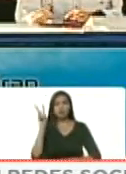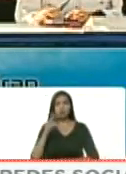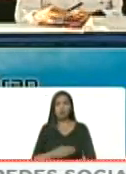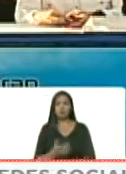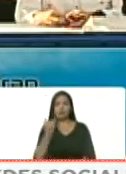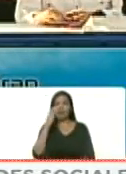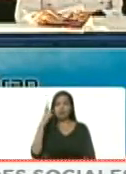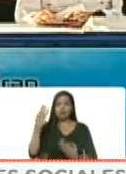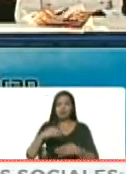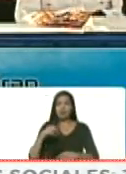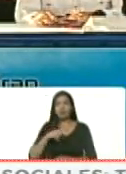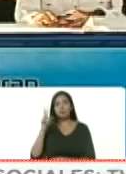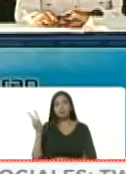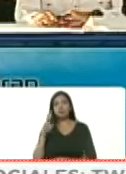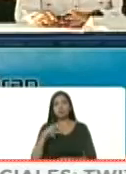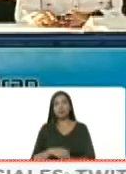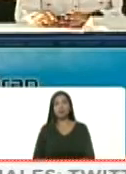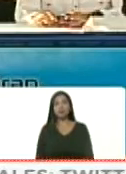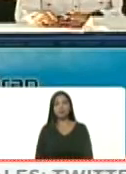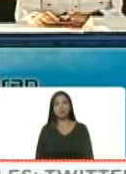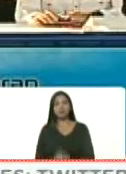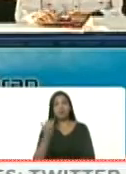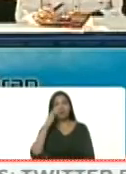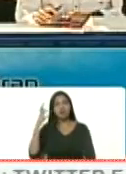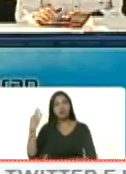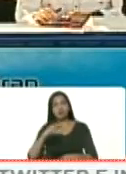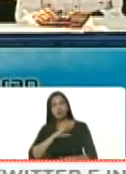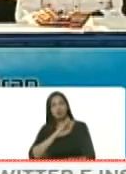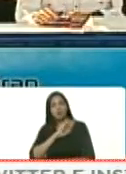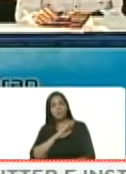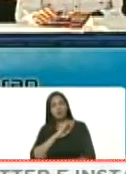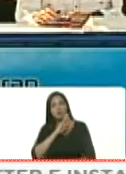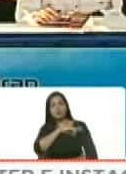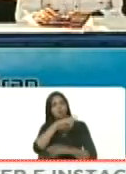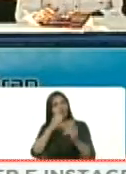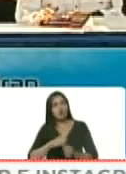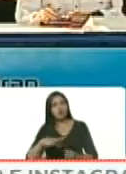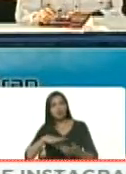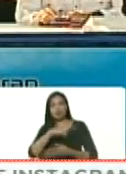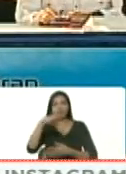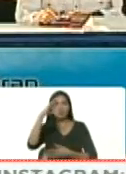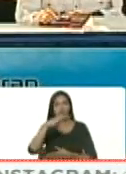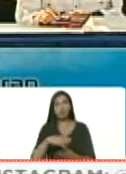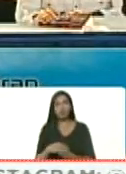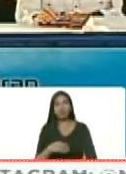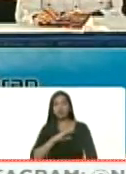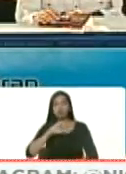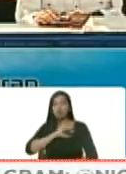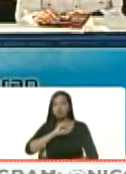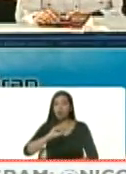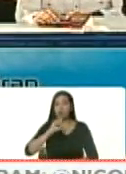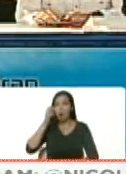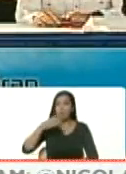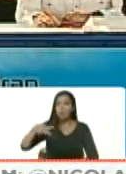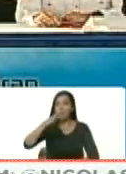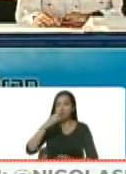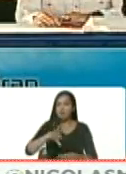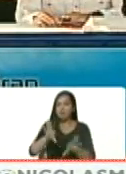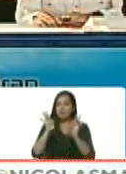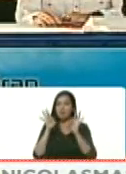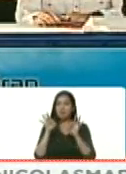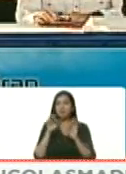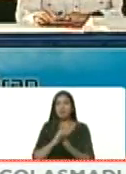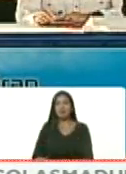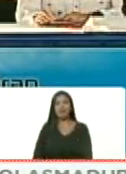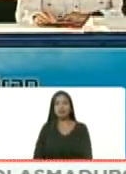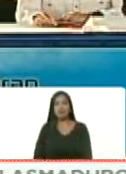que creer en Venezuela. Hay que creer en nuestra propia fuerza espiritual. Somos un pueblo especial,